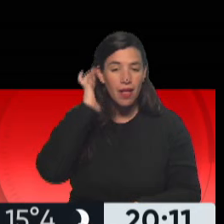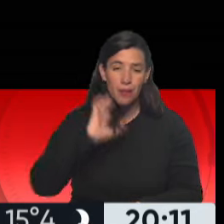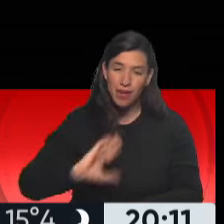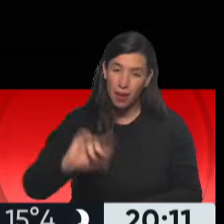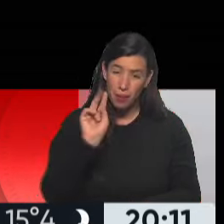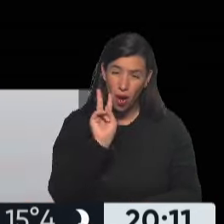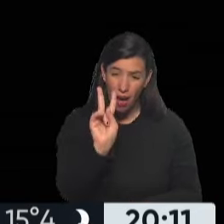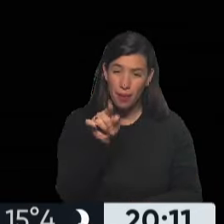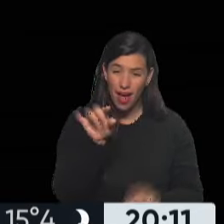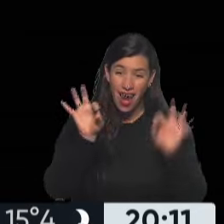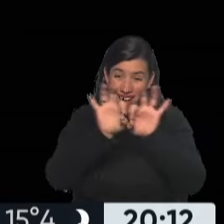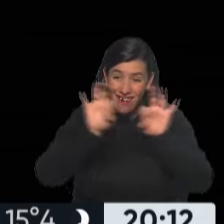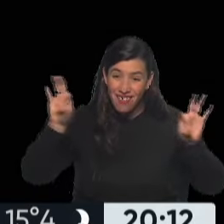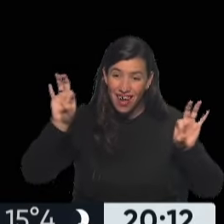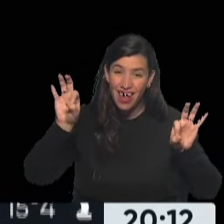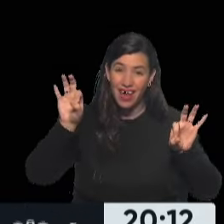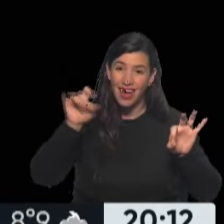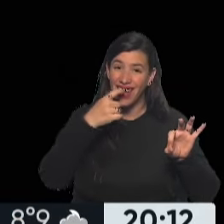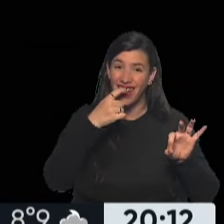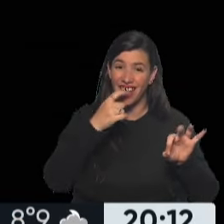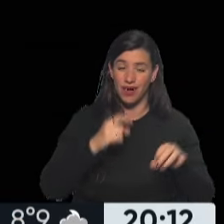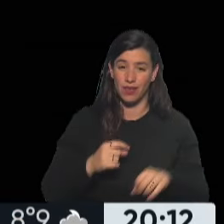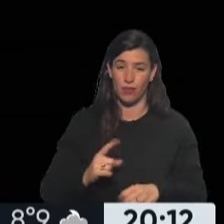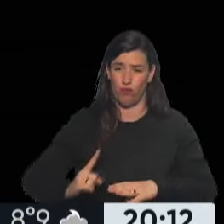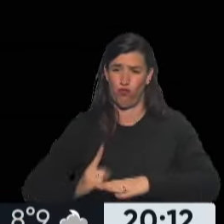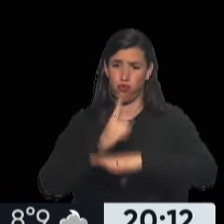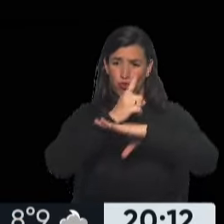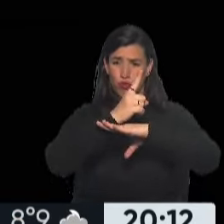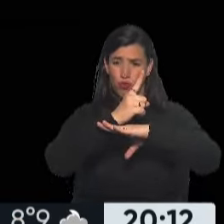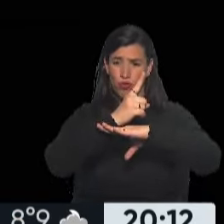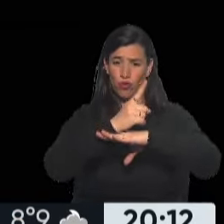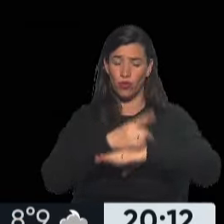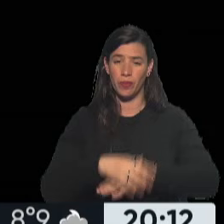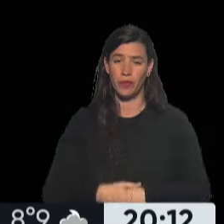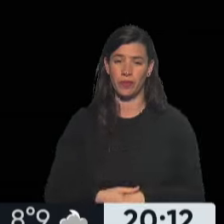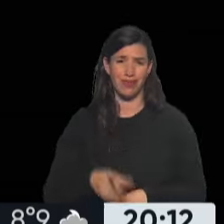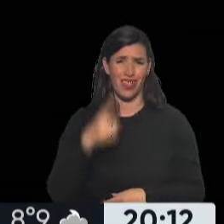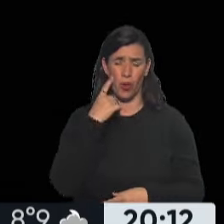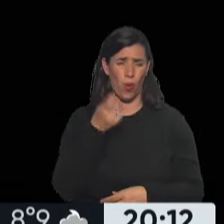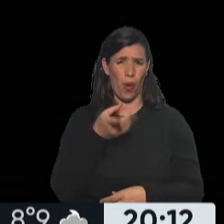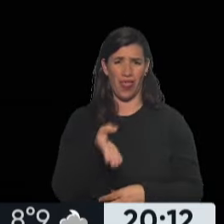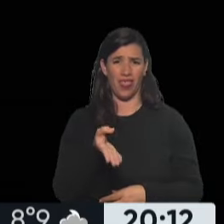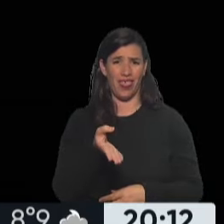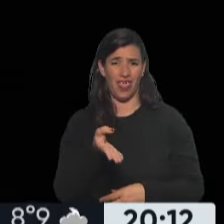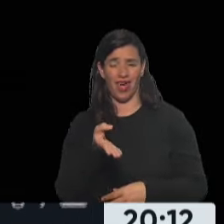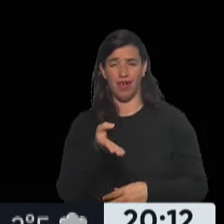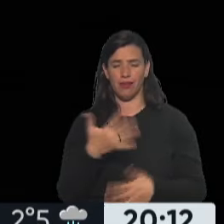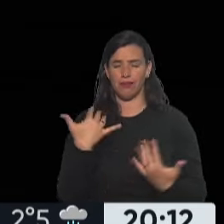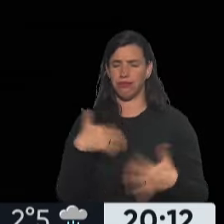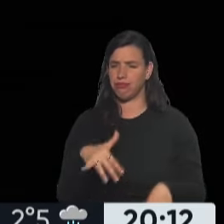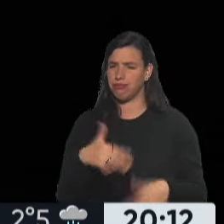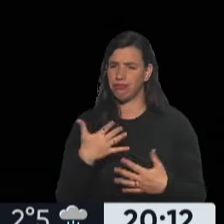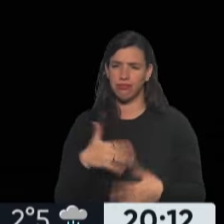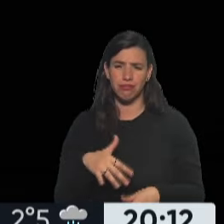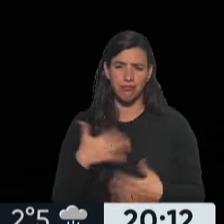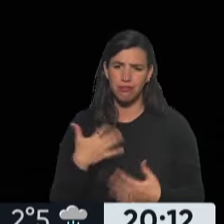muy bueno este dato. Mirá, allí lo tenemos. Es esta varilla delató a un trabajo realmente... artesanal. Sí, artesanal